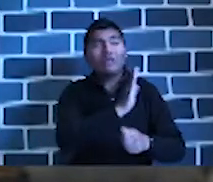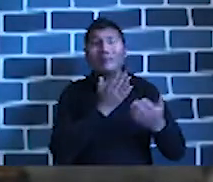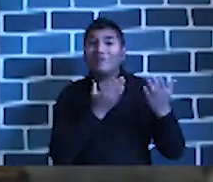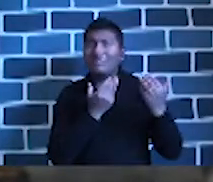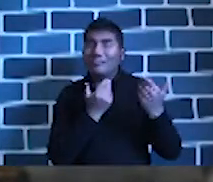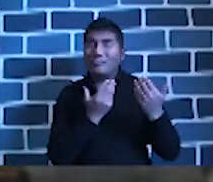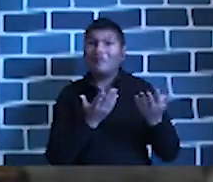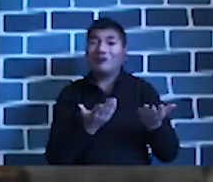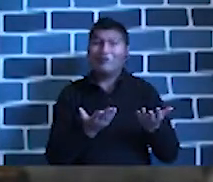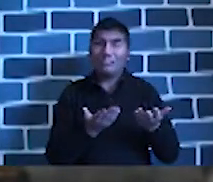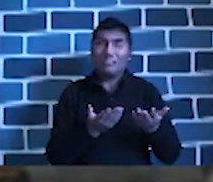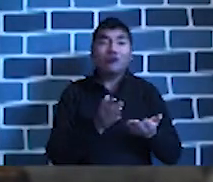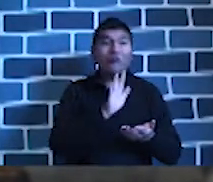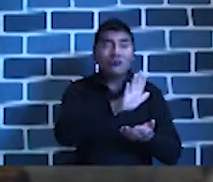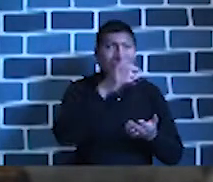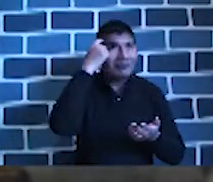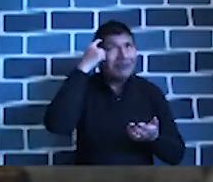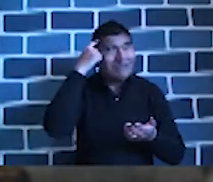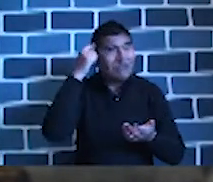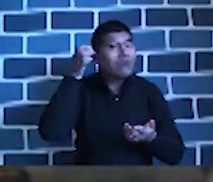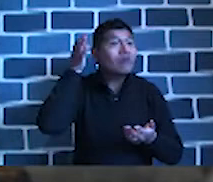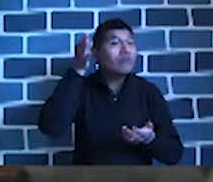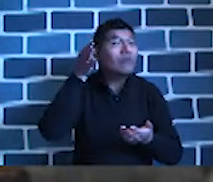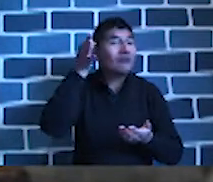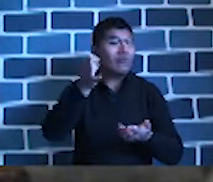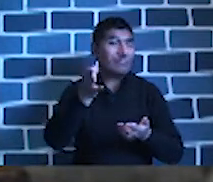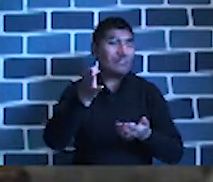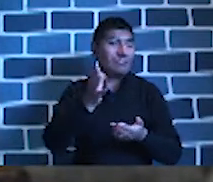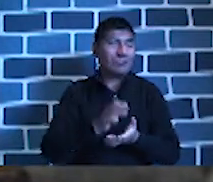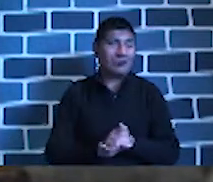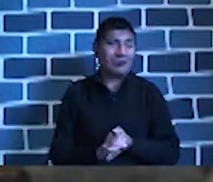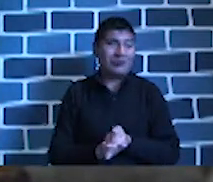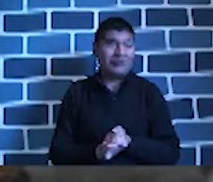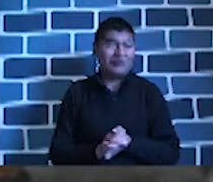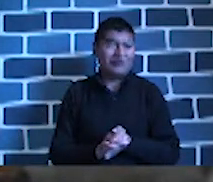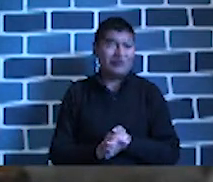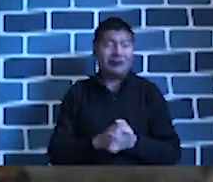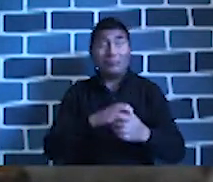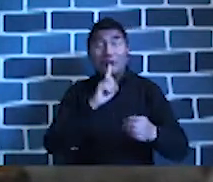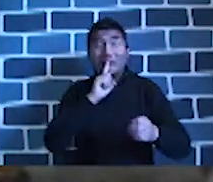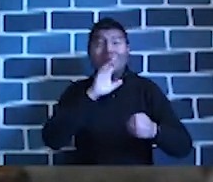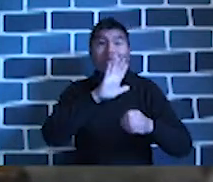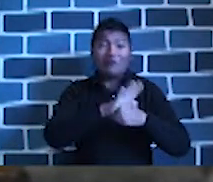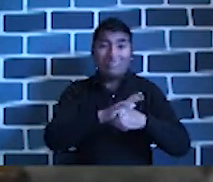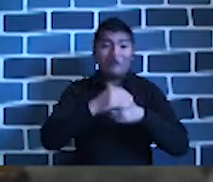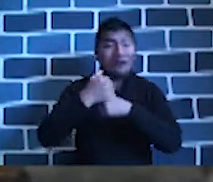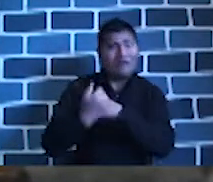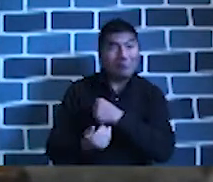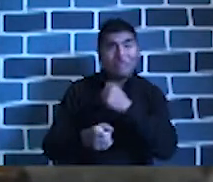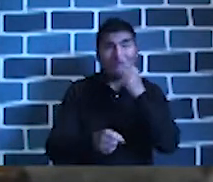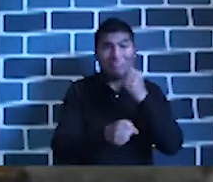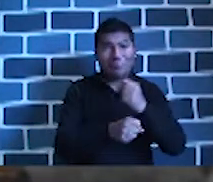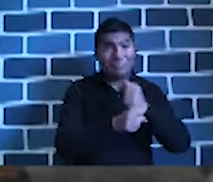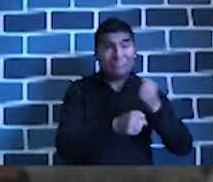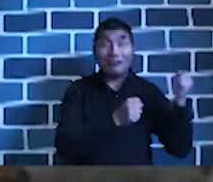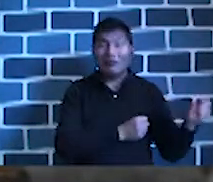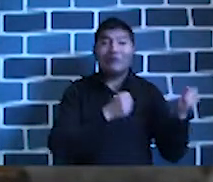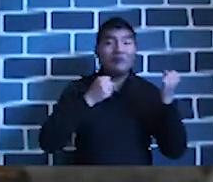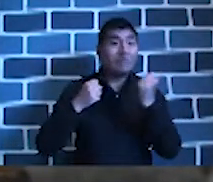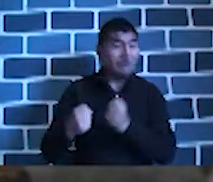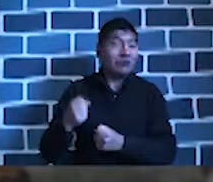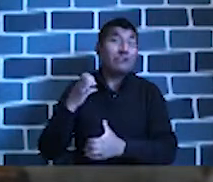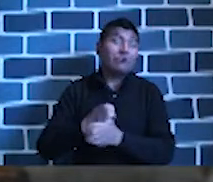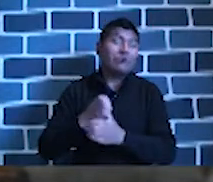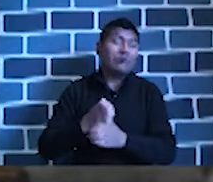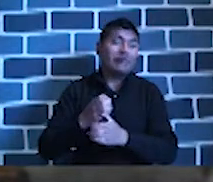esperanzas, sus expectativas? Las promesas de pan, trabajo, poder, propias